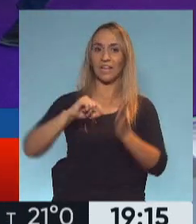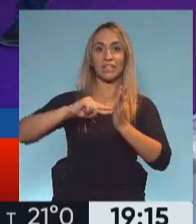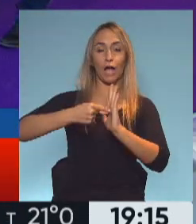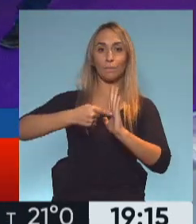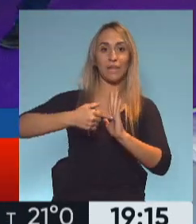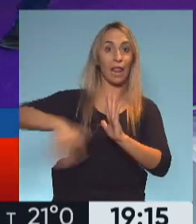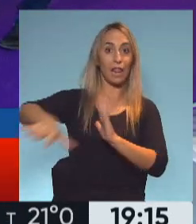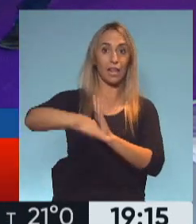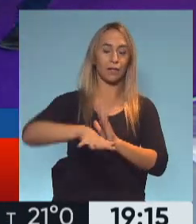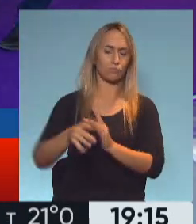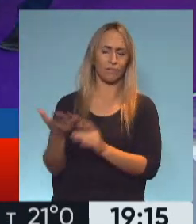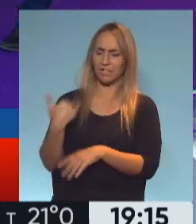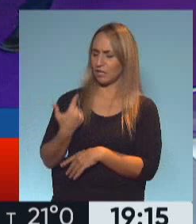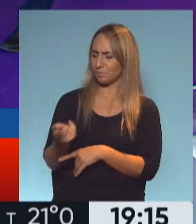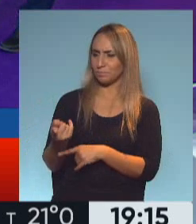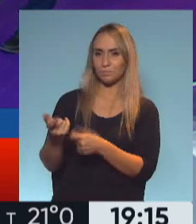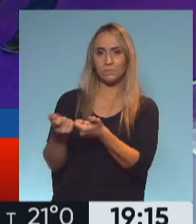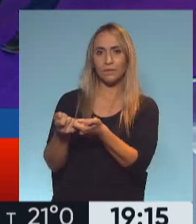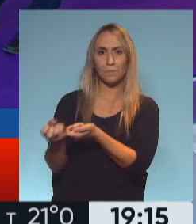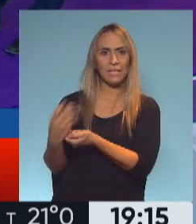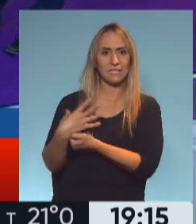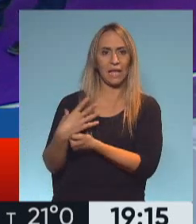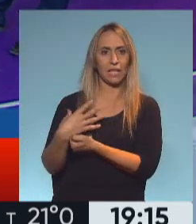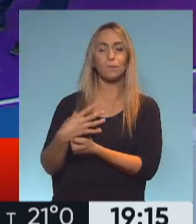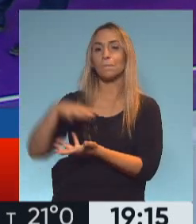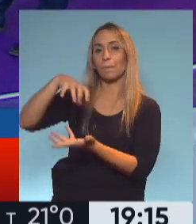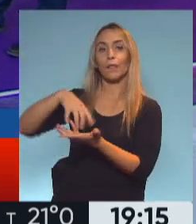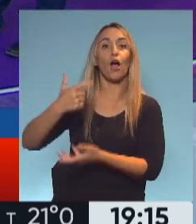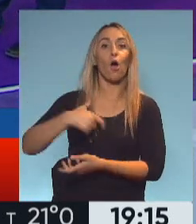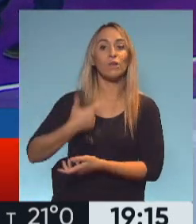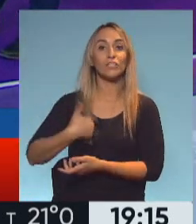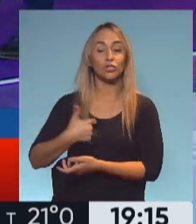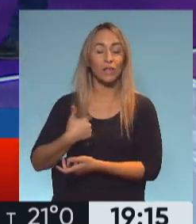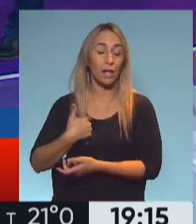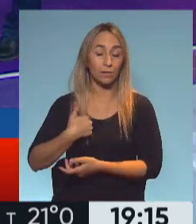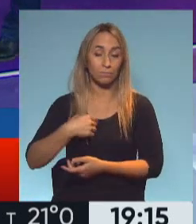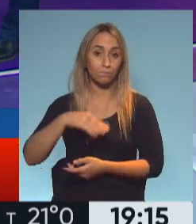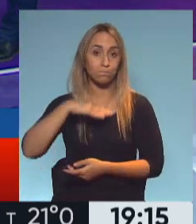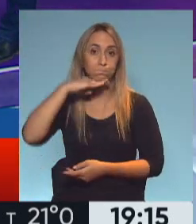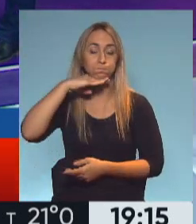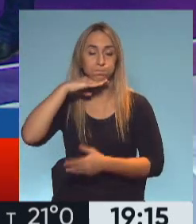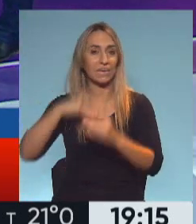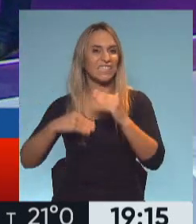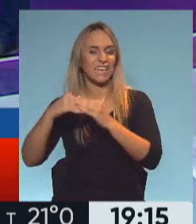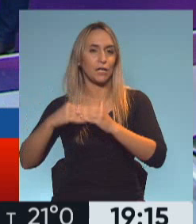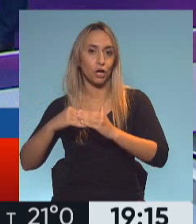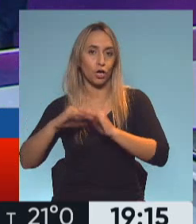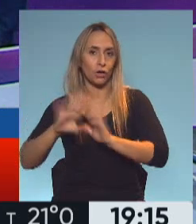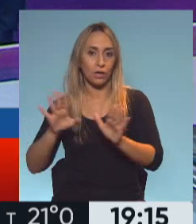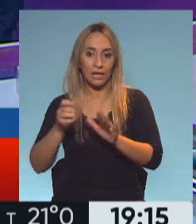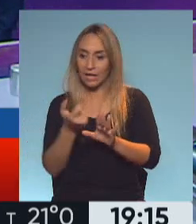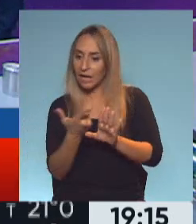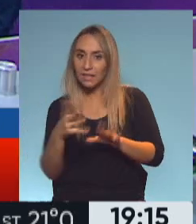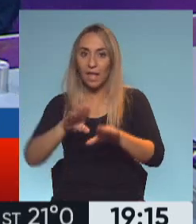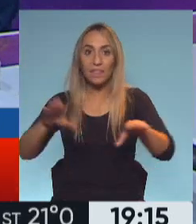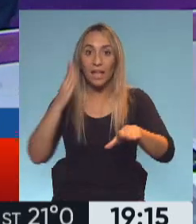llegó un mensaje que una cobertura social estaba al límite de las camas contratadas